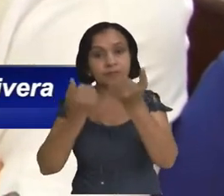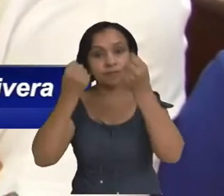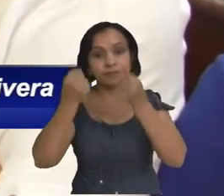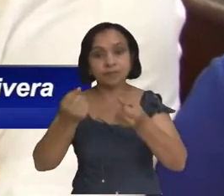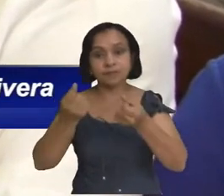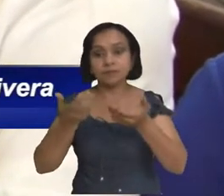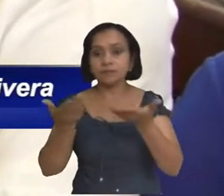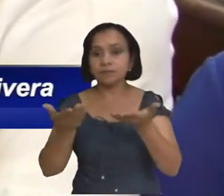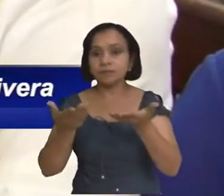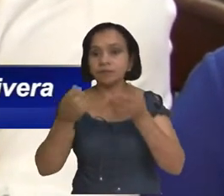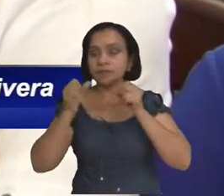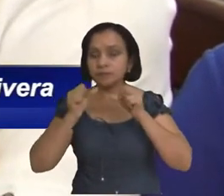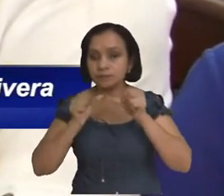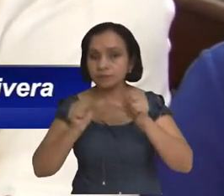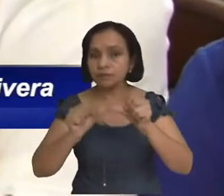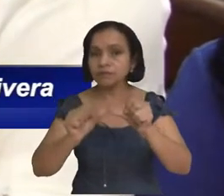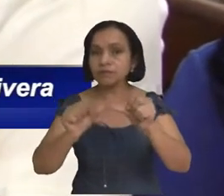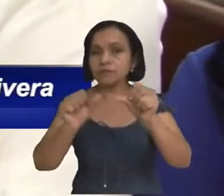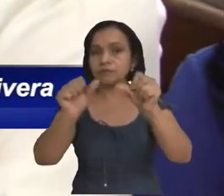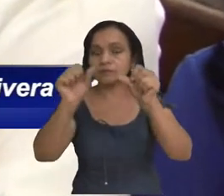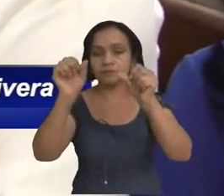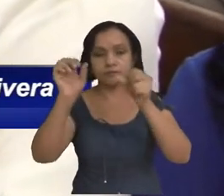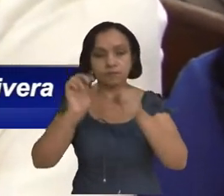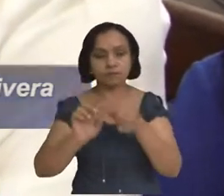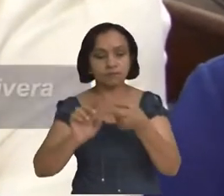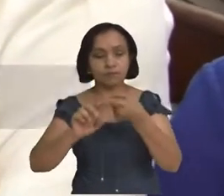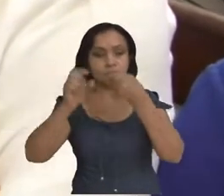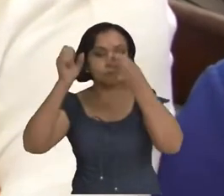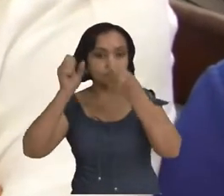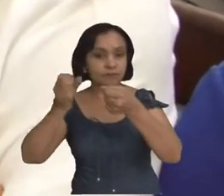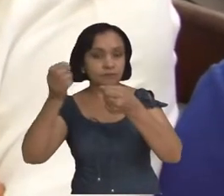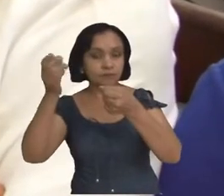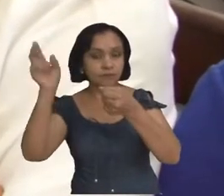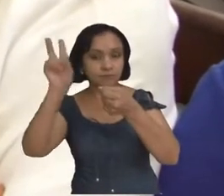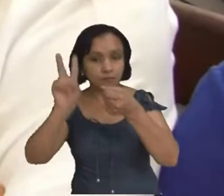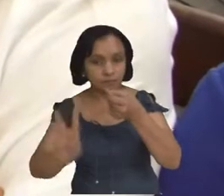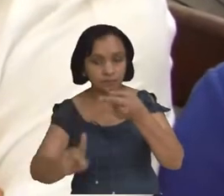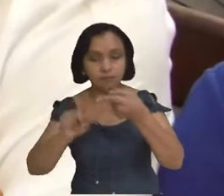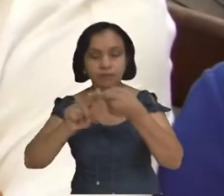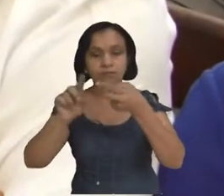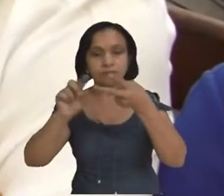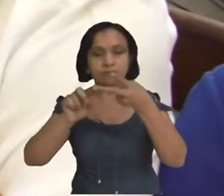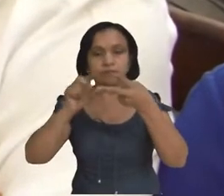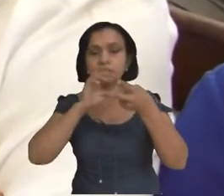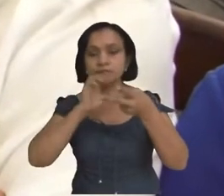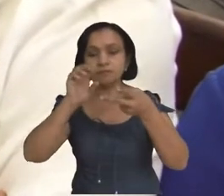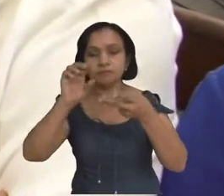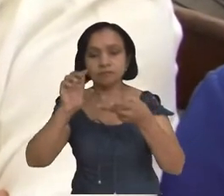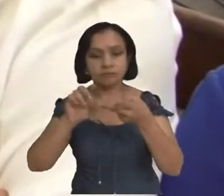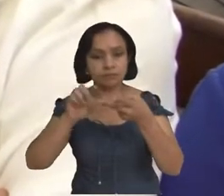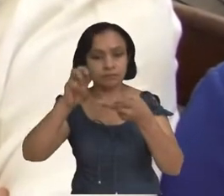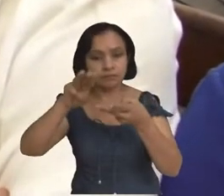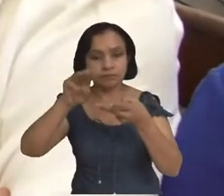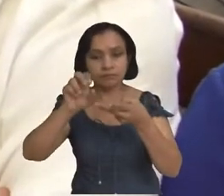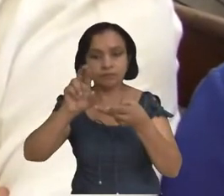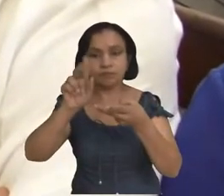dándole continuidad a Bolívar, a Martí, de la unidad